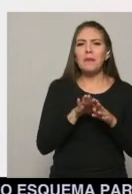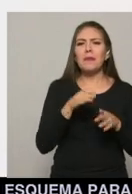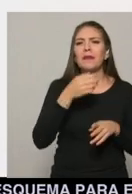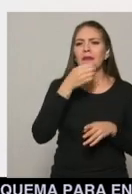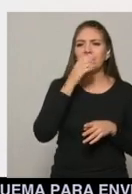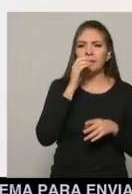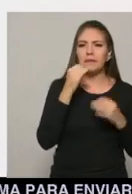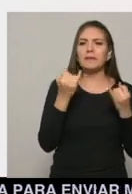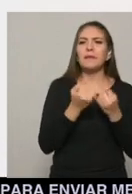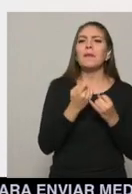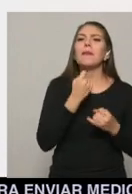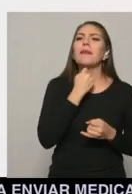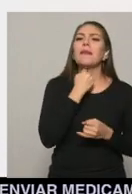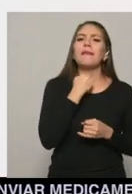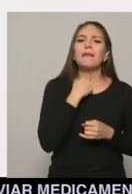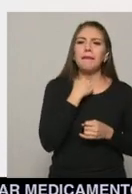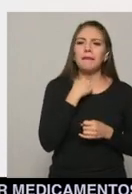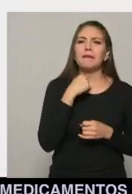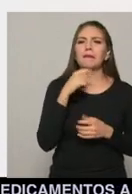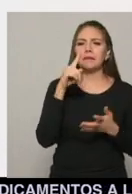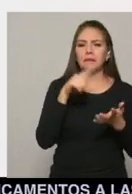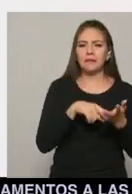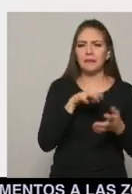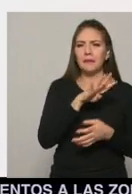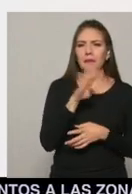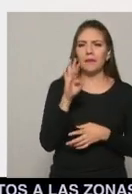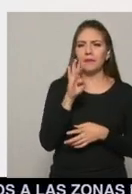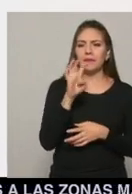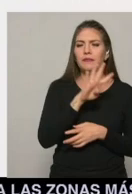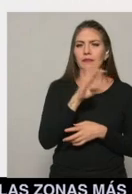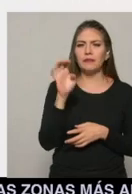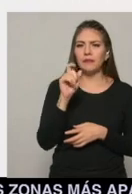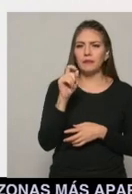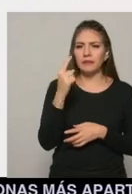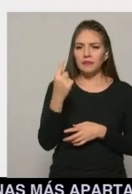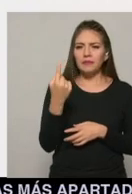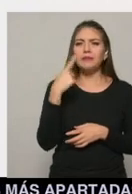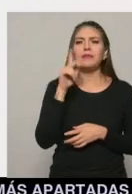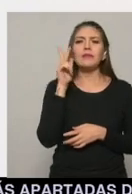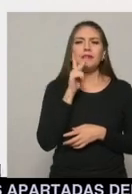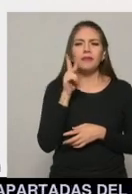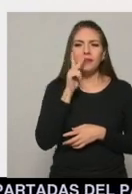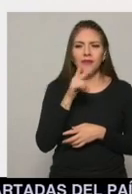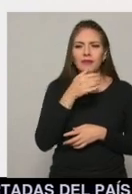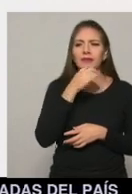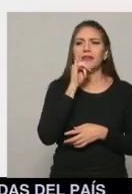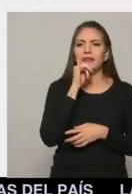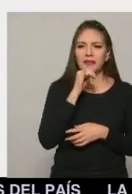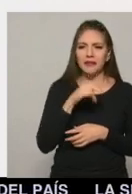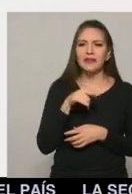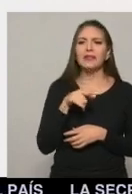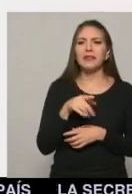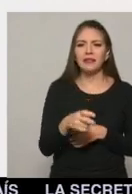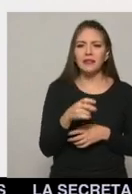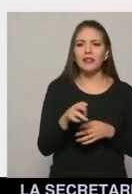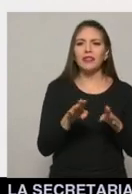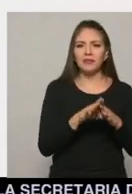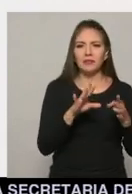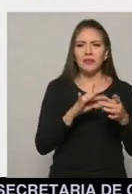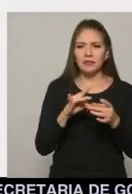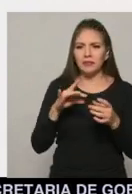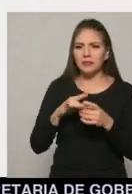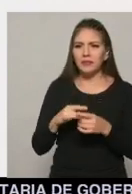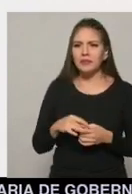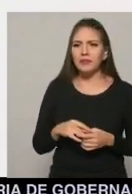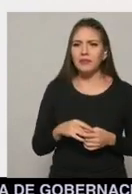tequila 1921 para hacer esta degustación, esta cata de mezcal y ya nos van indicando cada. ¿Y el mezcal de